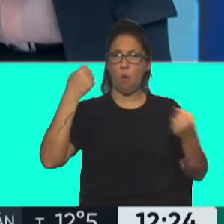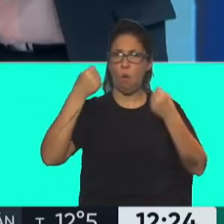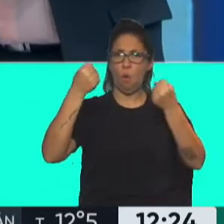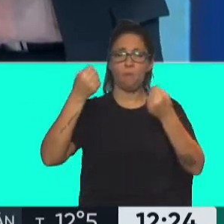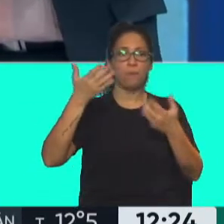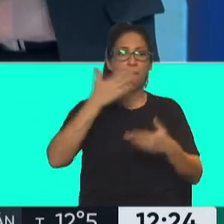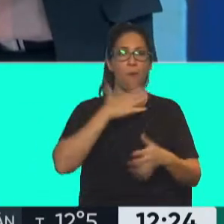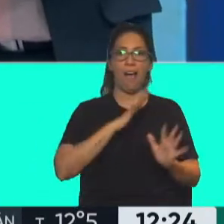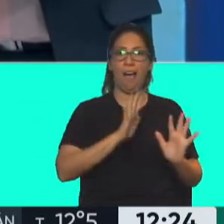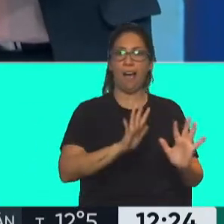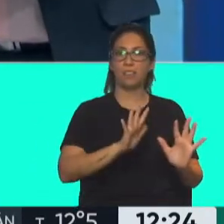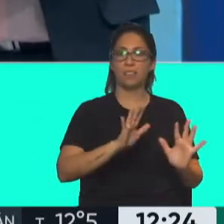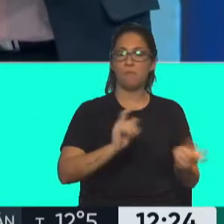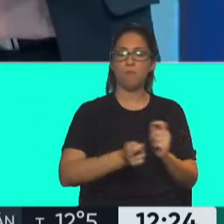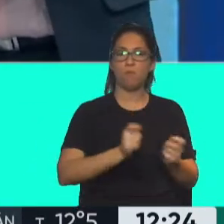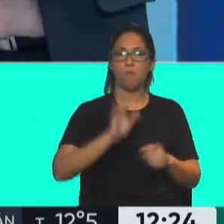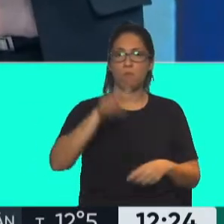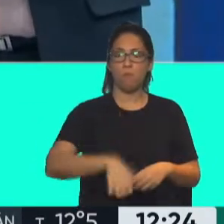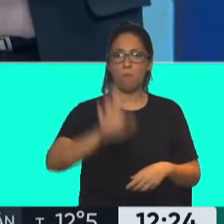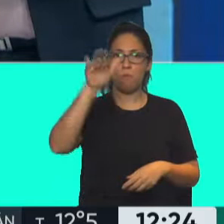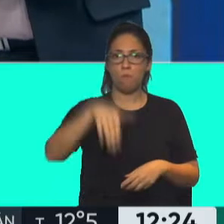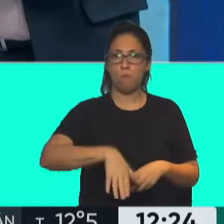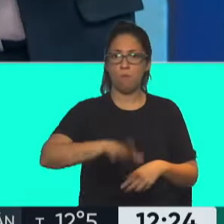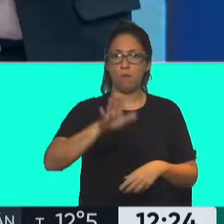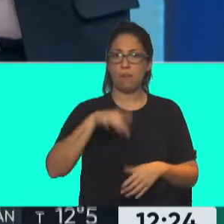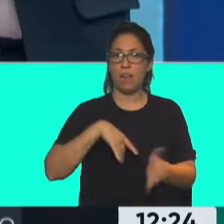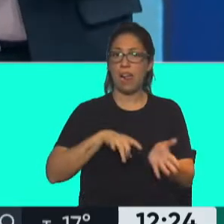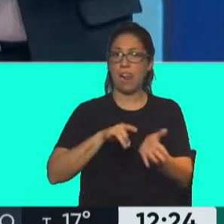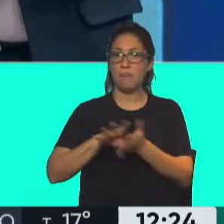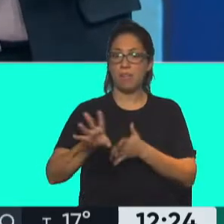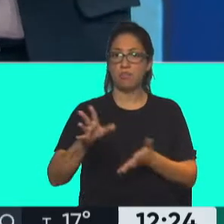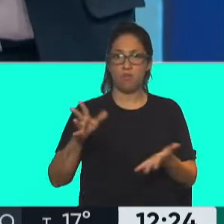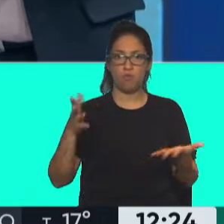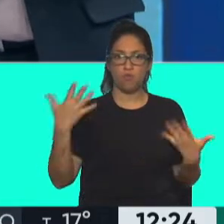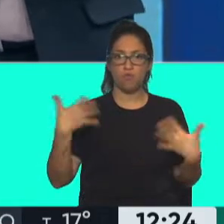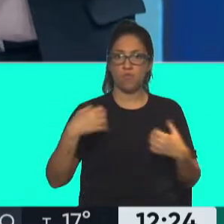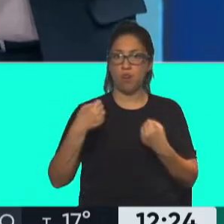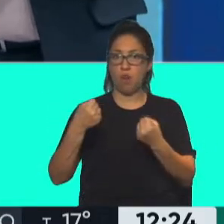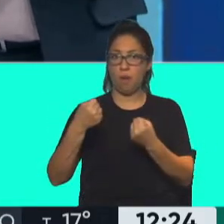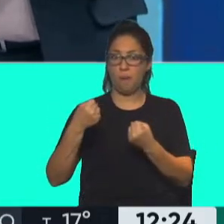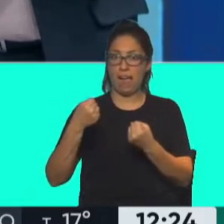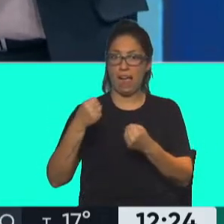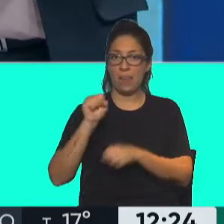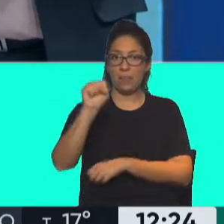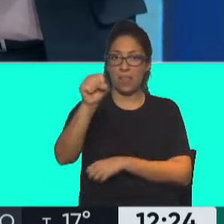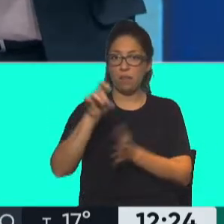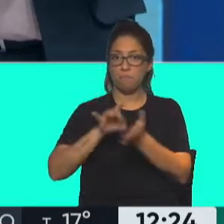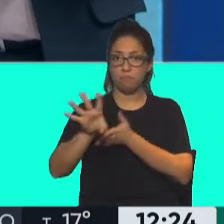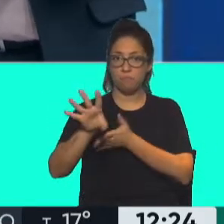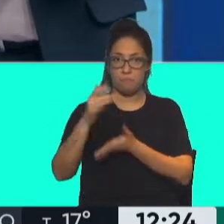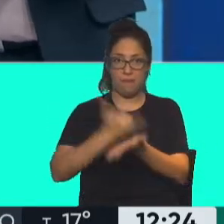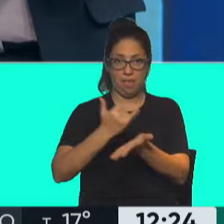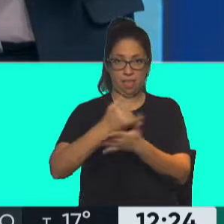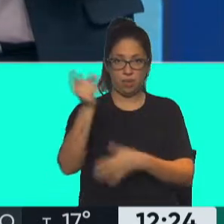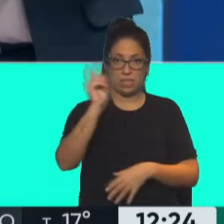cosas Boca tan vertiginosas de una eliminación que no es poco en Copa Libertadores, sí, de América. Claro. Porque si bien